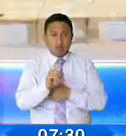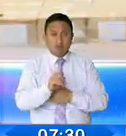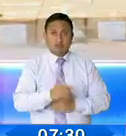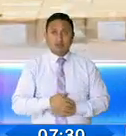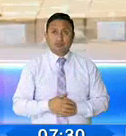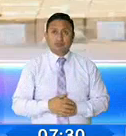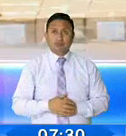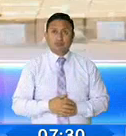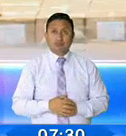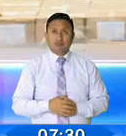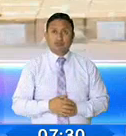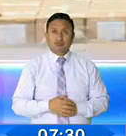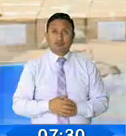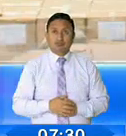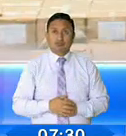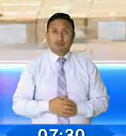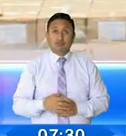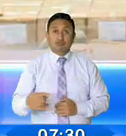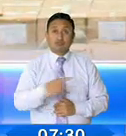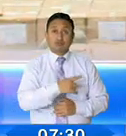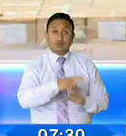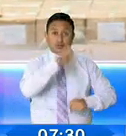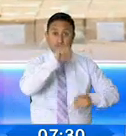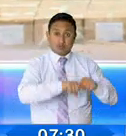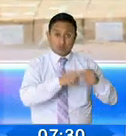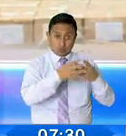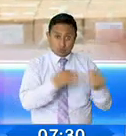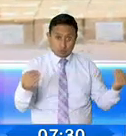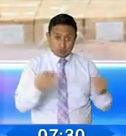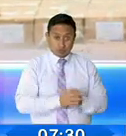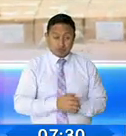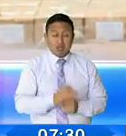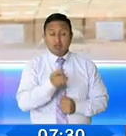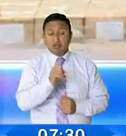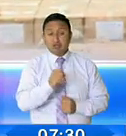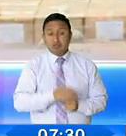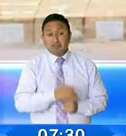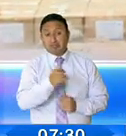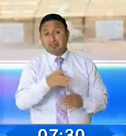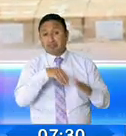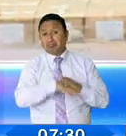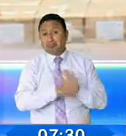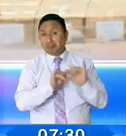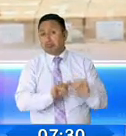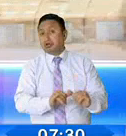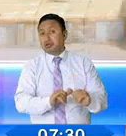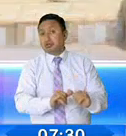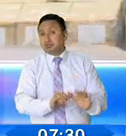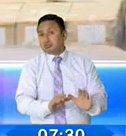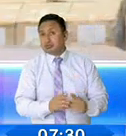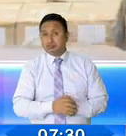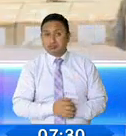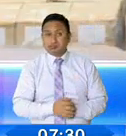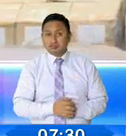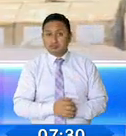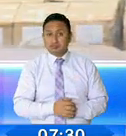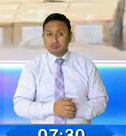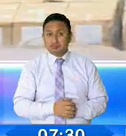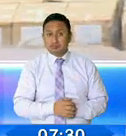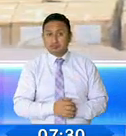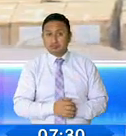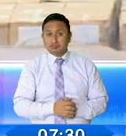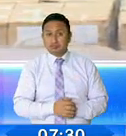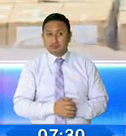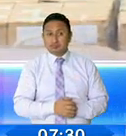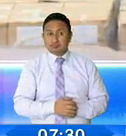residuos electrónicos no se degradan, no van a desaparecer, simplemente los estamos mandando que estén enterrados en algún lado y no los veamos más. Y normalmente las fracciones